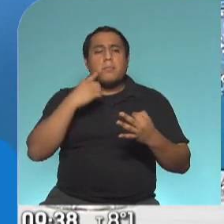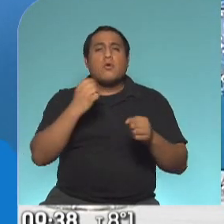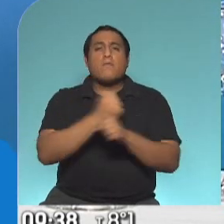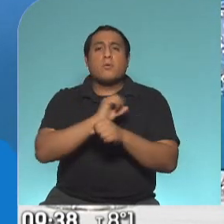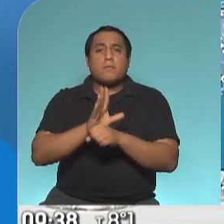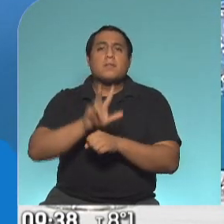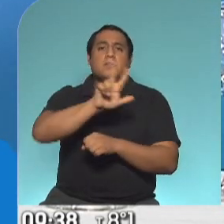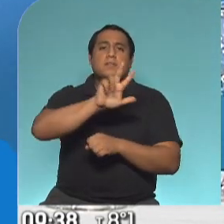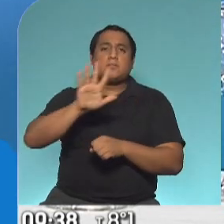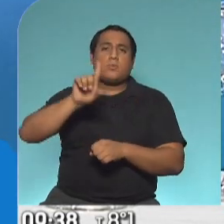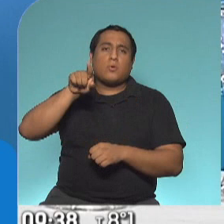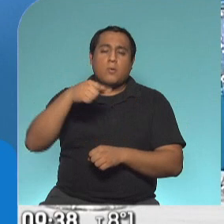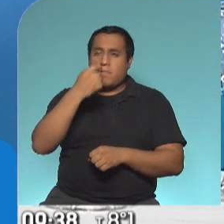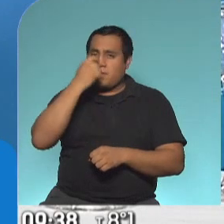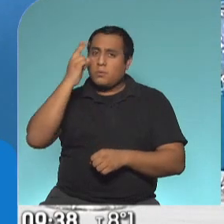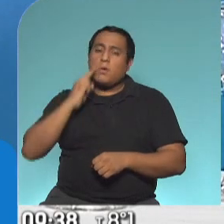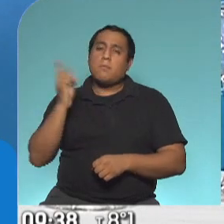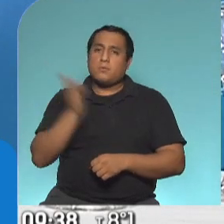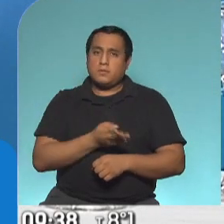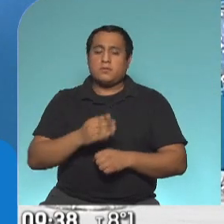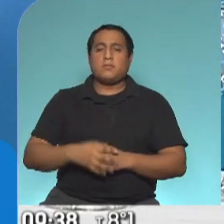35 29%